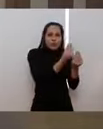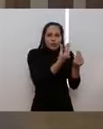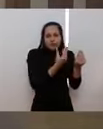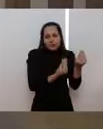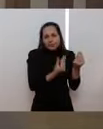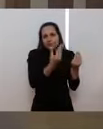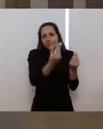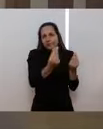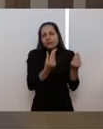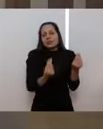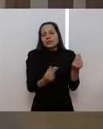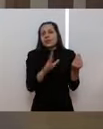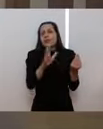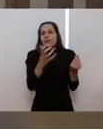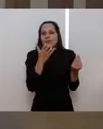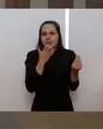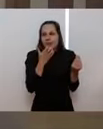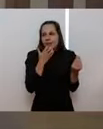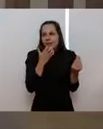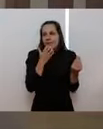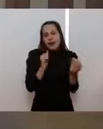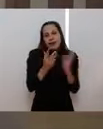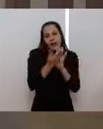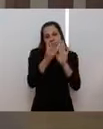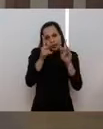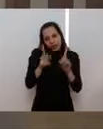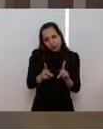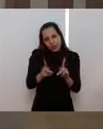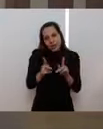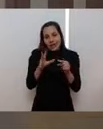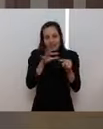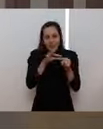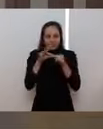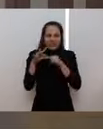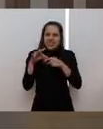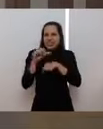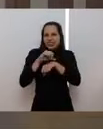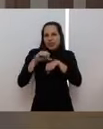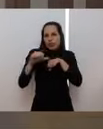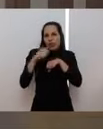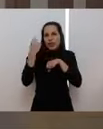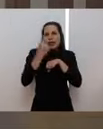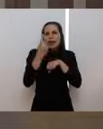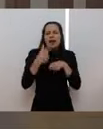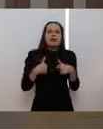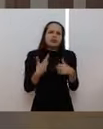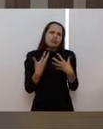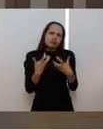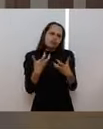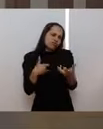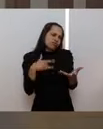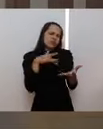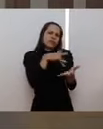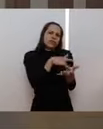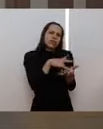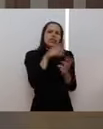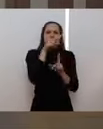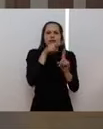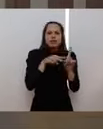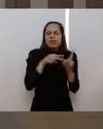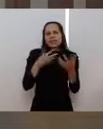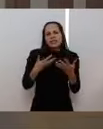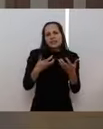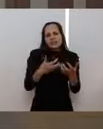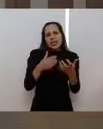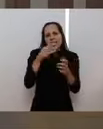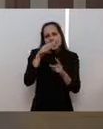de especialización en cirugía general y quiere venir dos meses o tres meses a